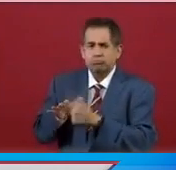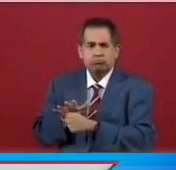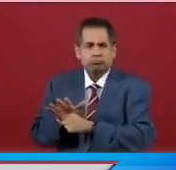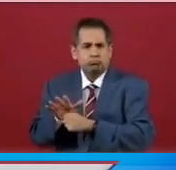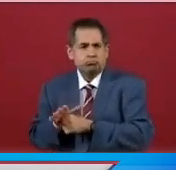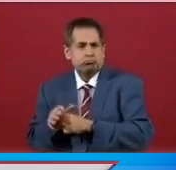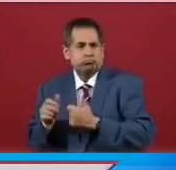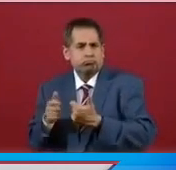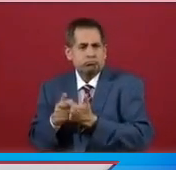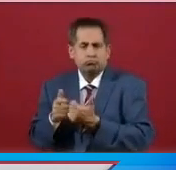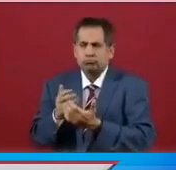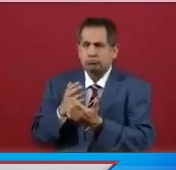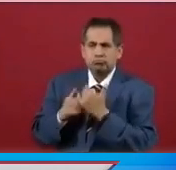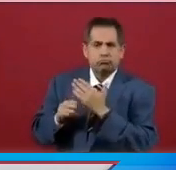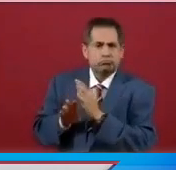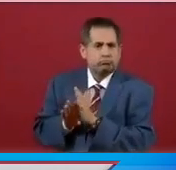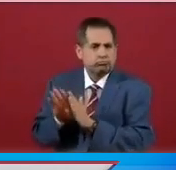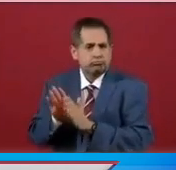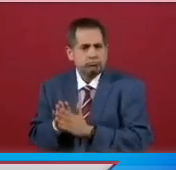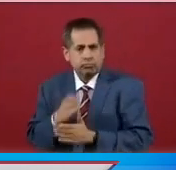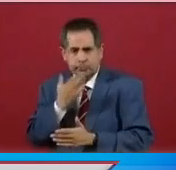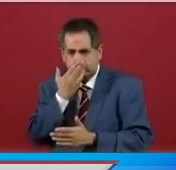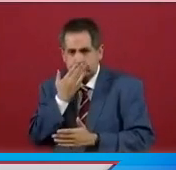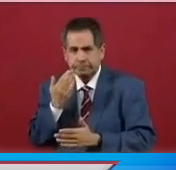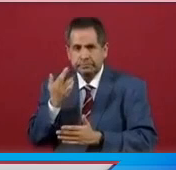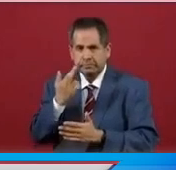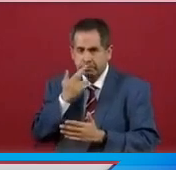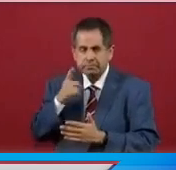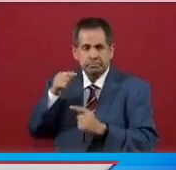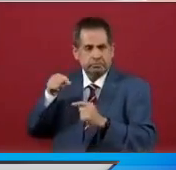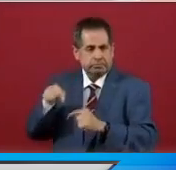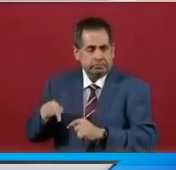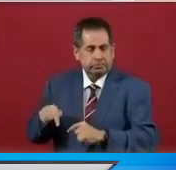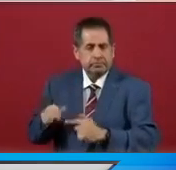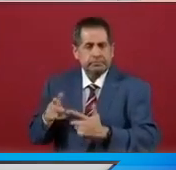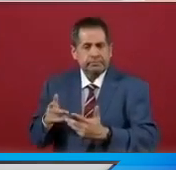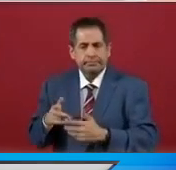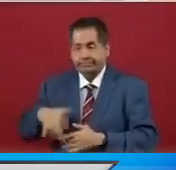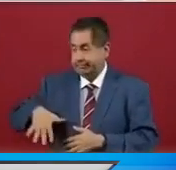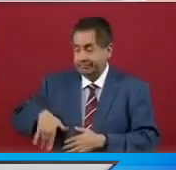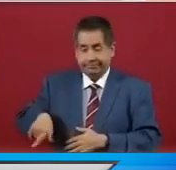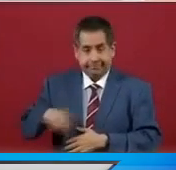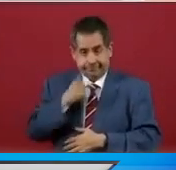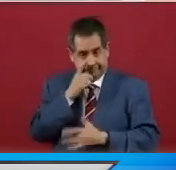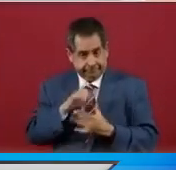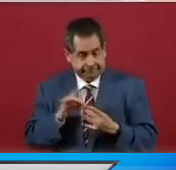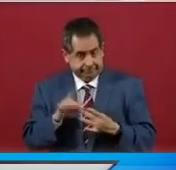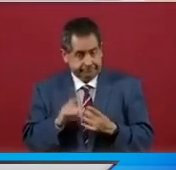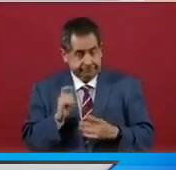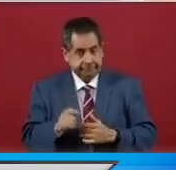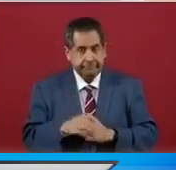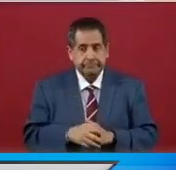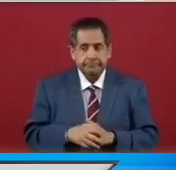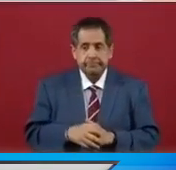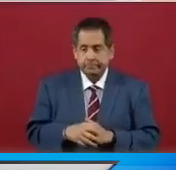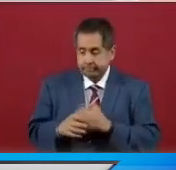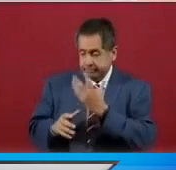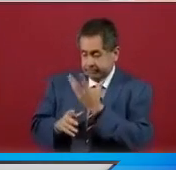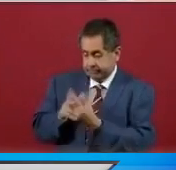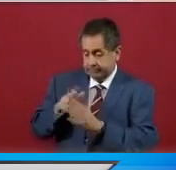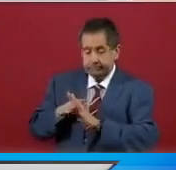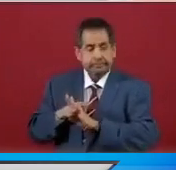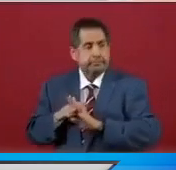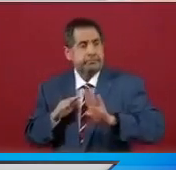una representación eficiente del canciller Marcelo Ebrard. Se fijó una postura en relación al conflicto en Venezuela de acuerdo a lo que señala la